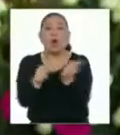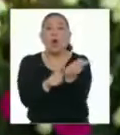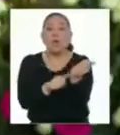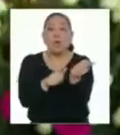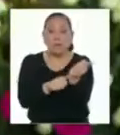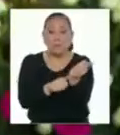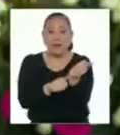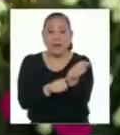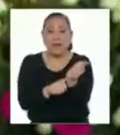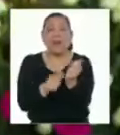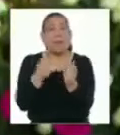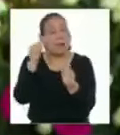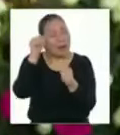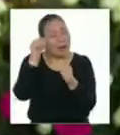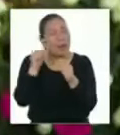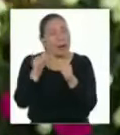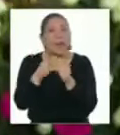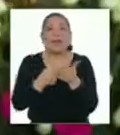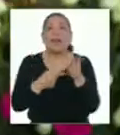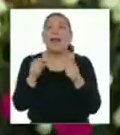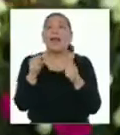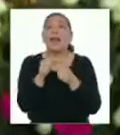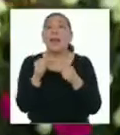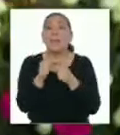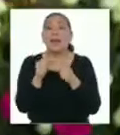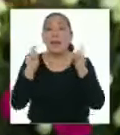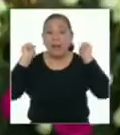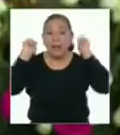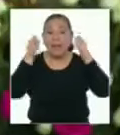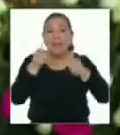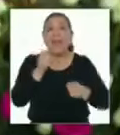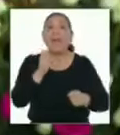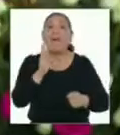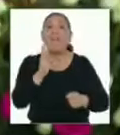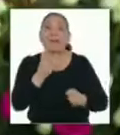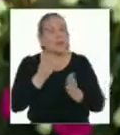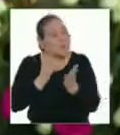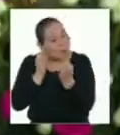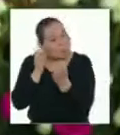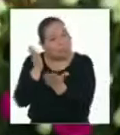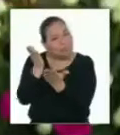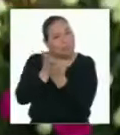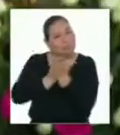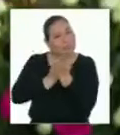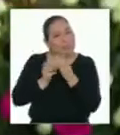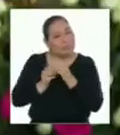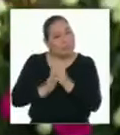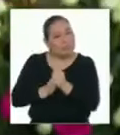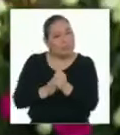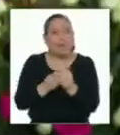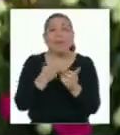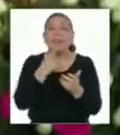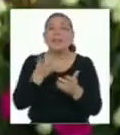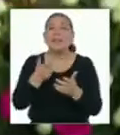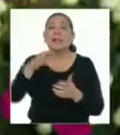para recordar las palabras de San Francisco, que quería que fuéramos fieles a lo que el Evangelio de Mateo